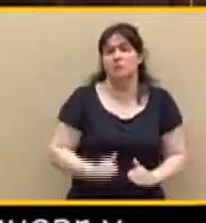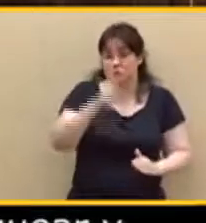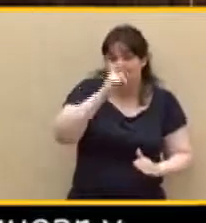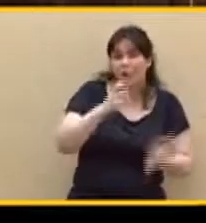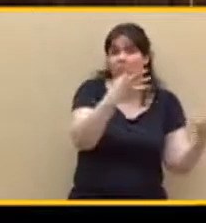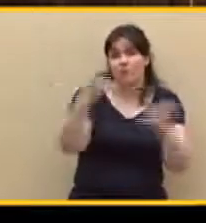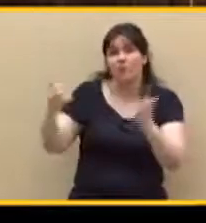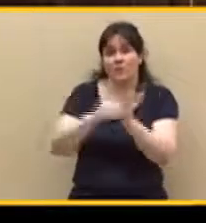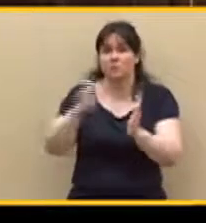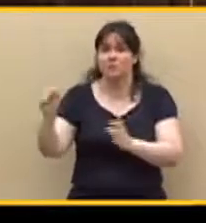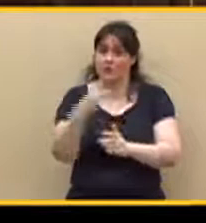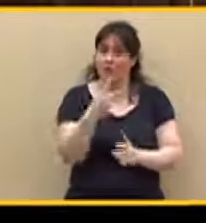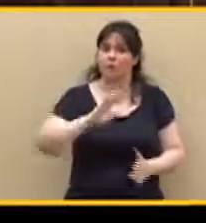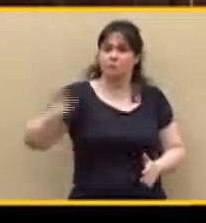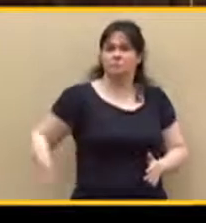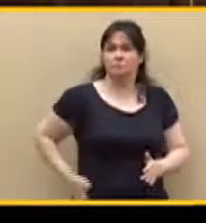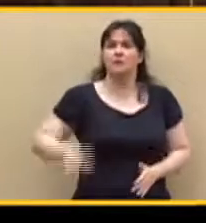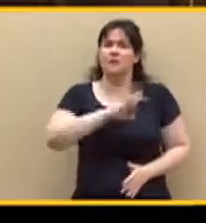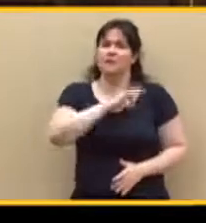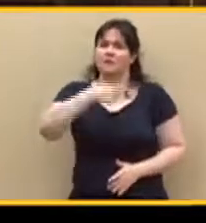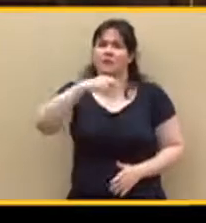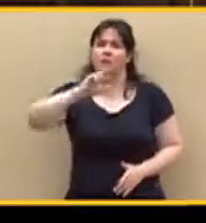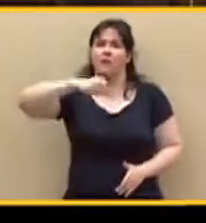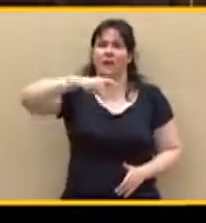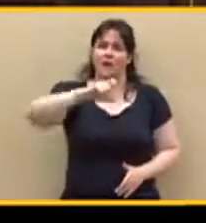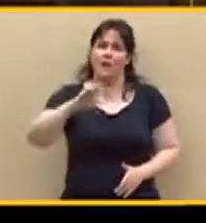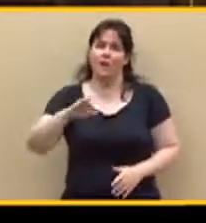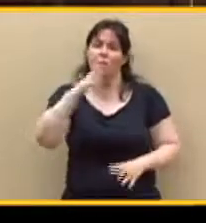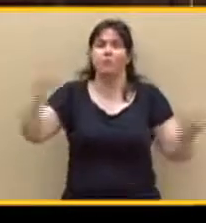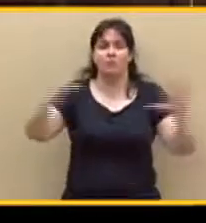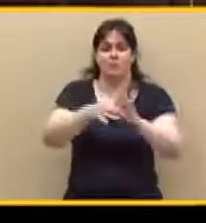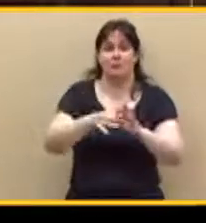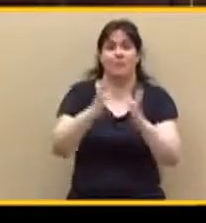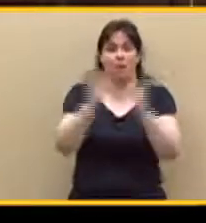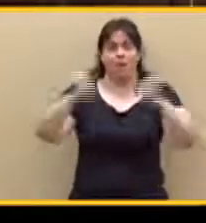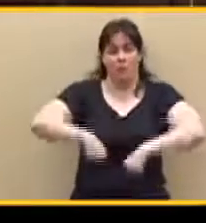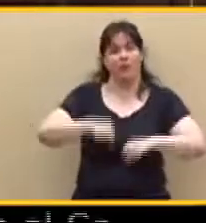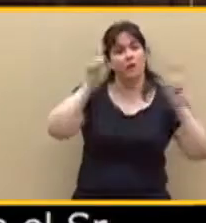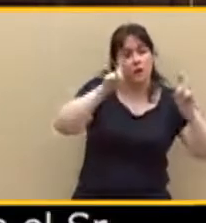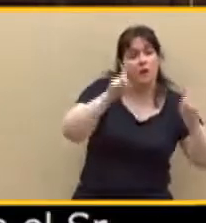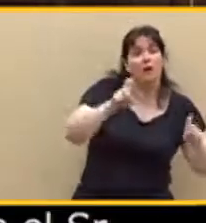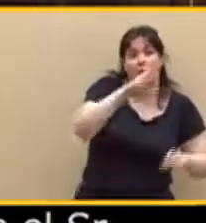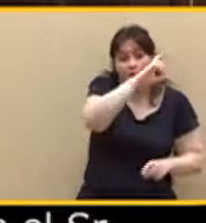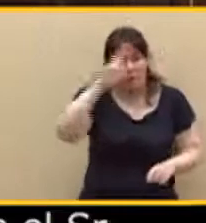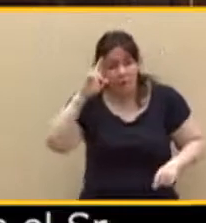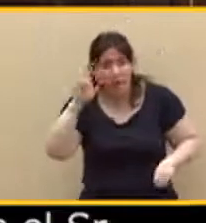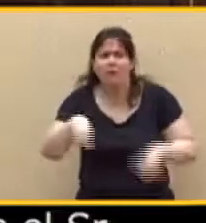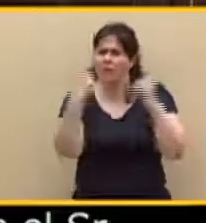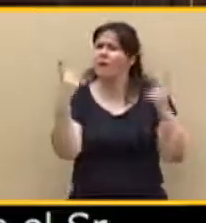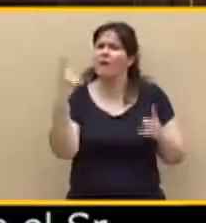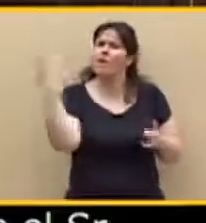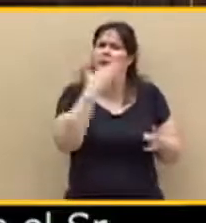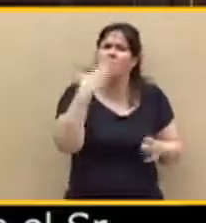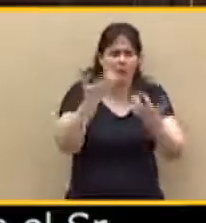se metía en el bolsillo el señor Granados por cada concierto que realizaba en la educación madrileña? Daba igual que esos colegios segregasen por sexo,